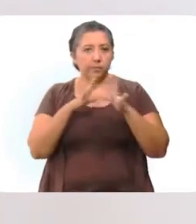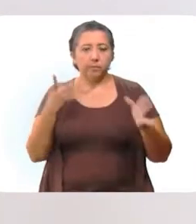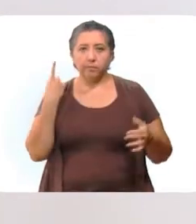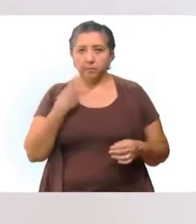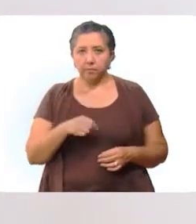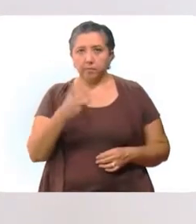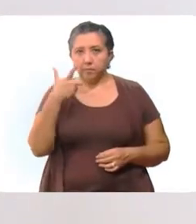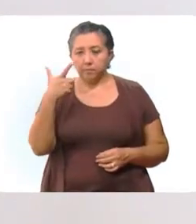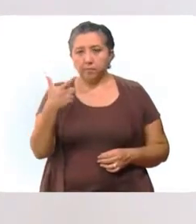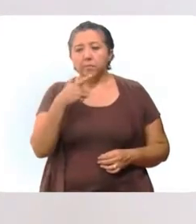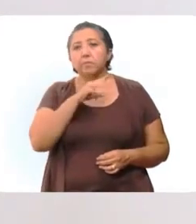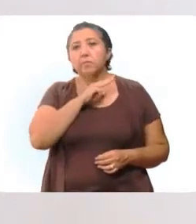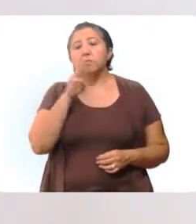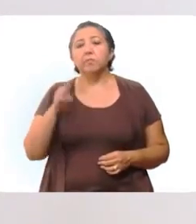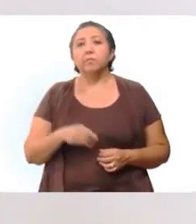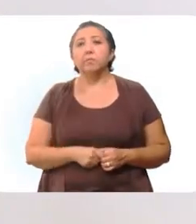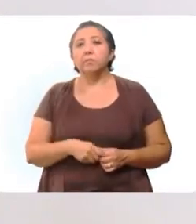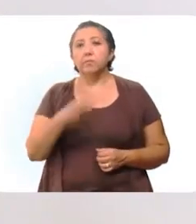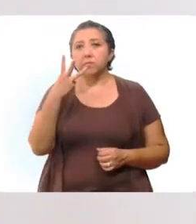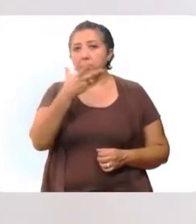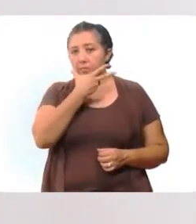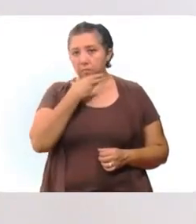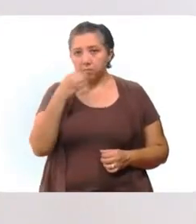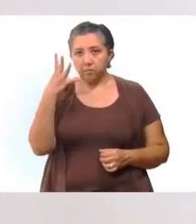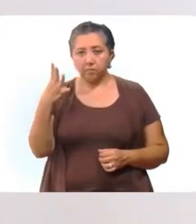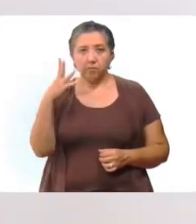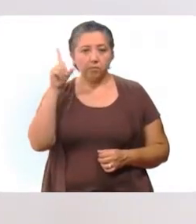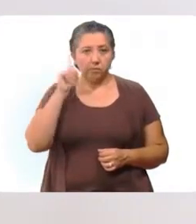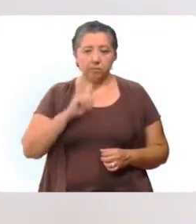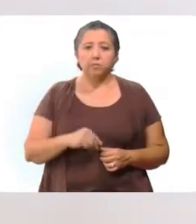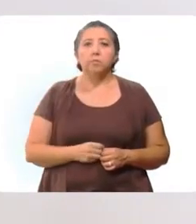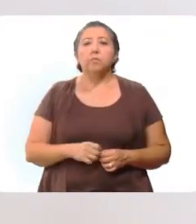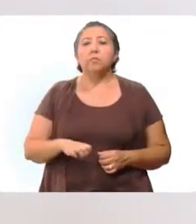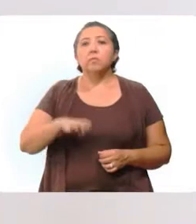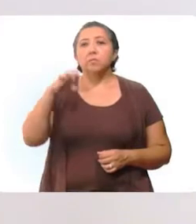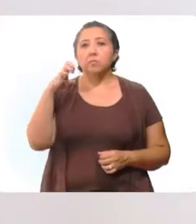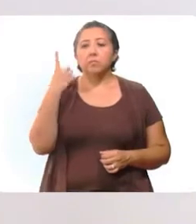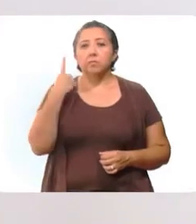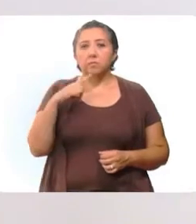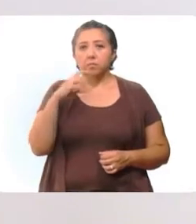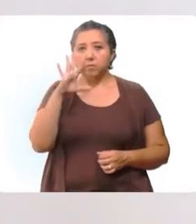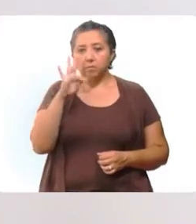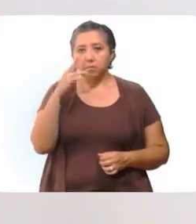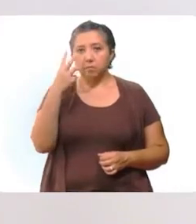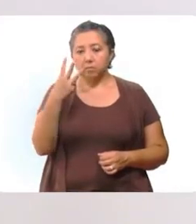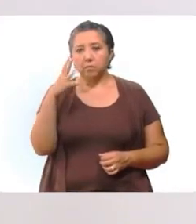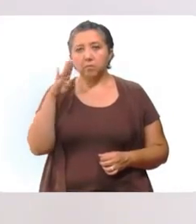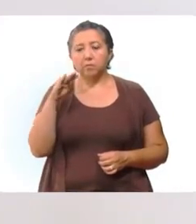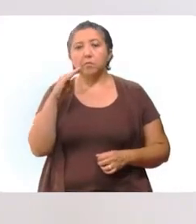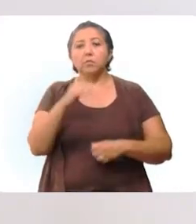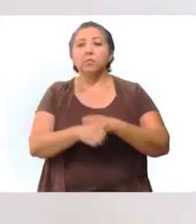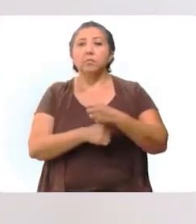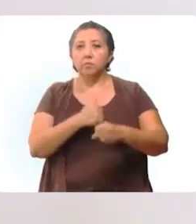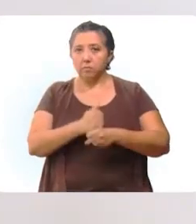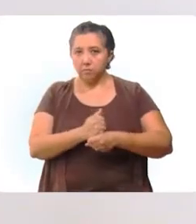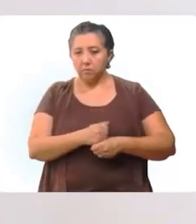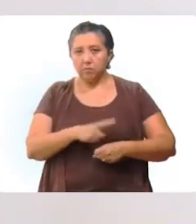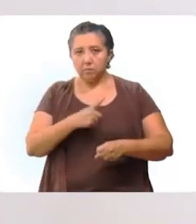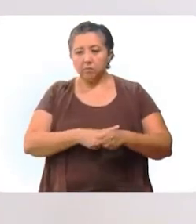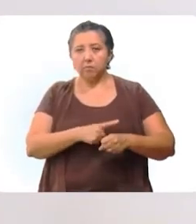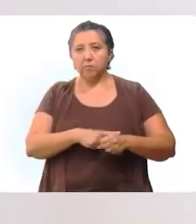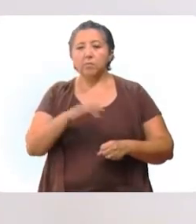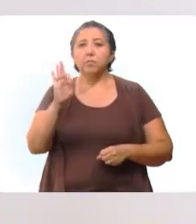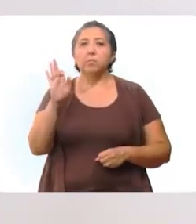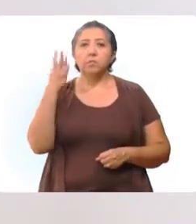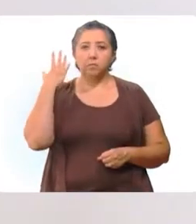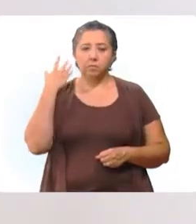médico informamos de 7 fallecimientos, son 3 hombres y 4 mujeres, de un rango de edad de 43 a 90 años. Sus